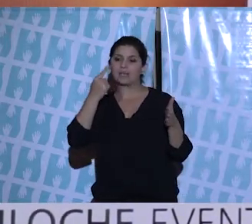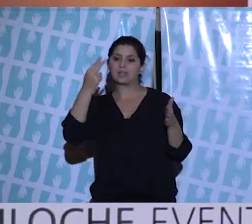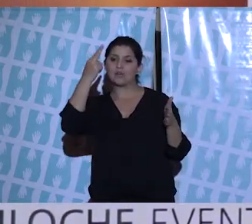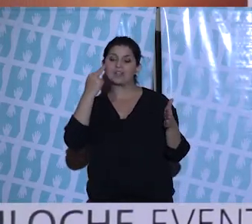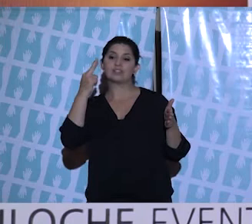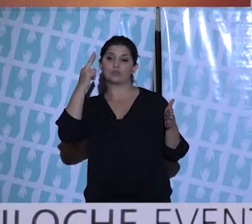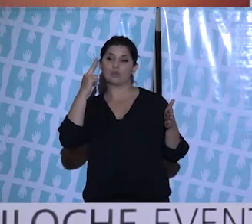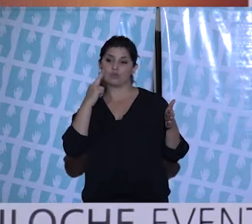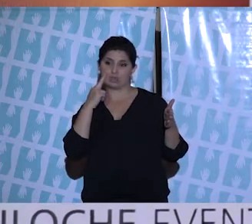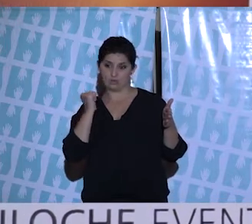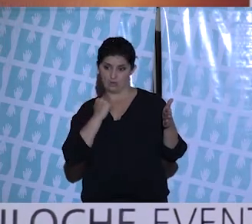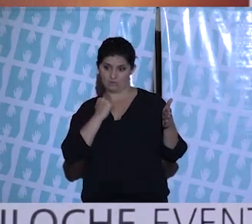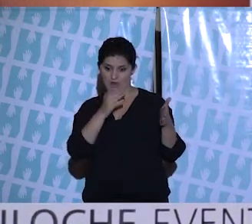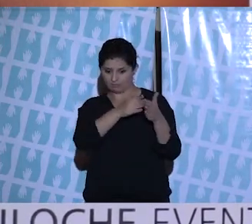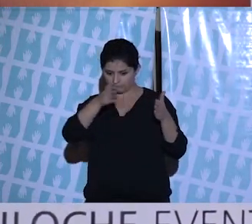1919,